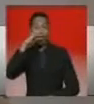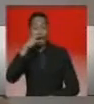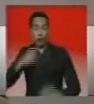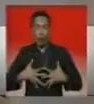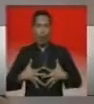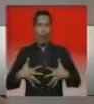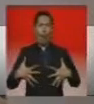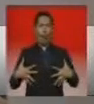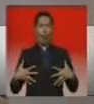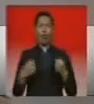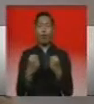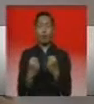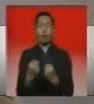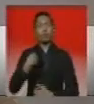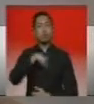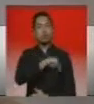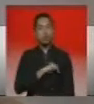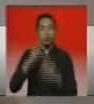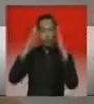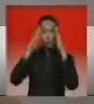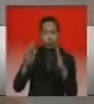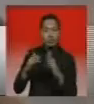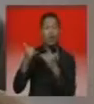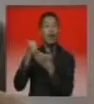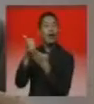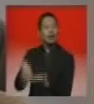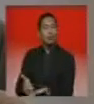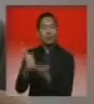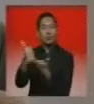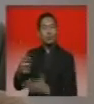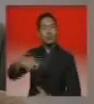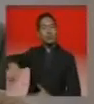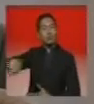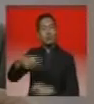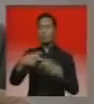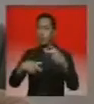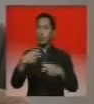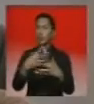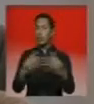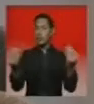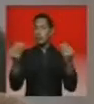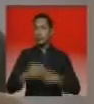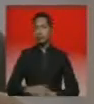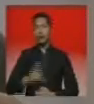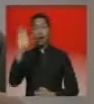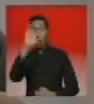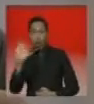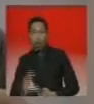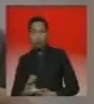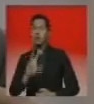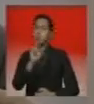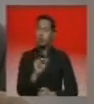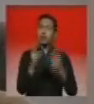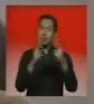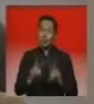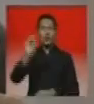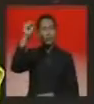que en apogeo, ya que vemos que hay muchas circunstancias, que no solo en situaciones como en la costa, sino que en la sierra también se viene dando, ¿no?